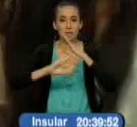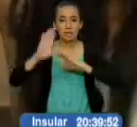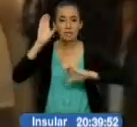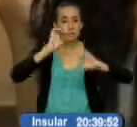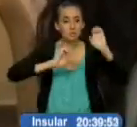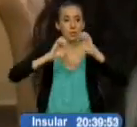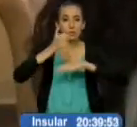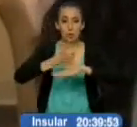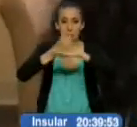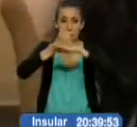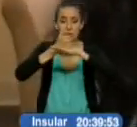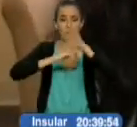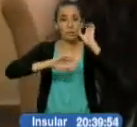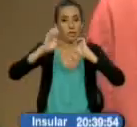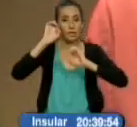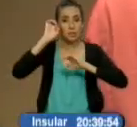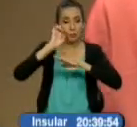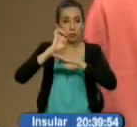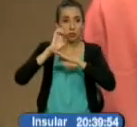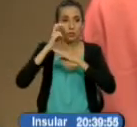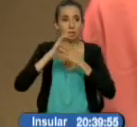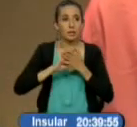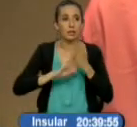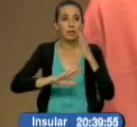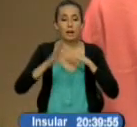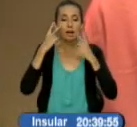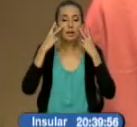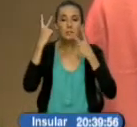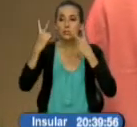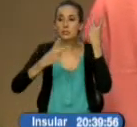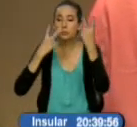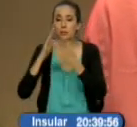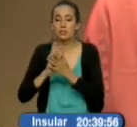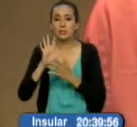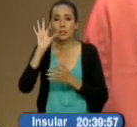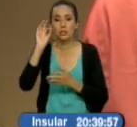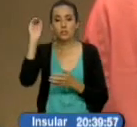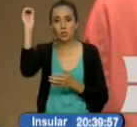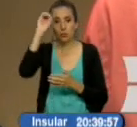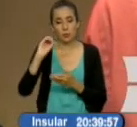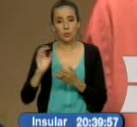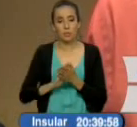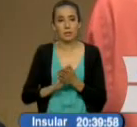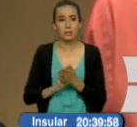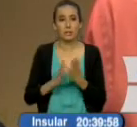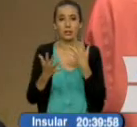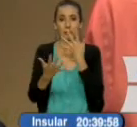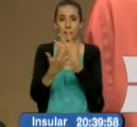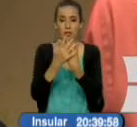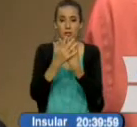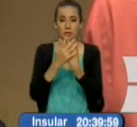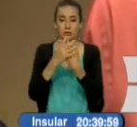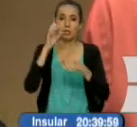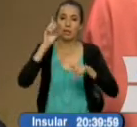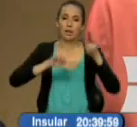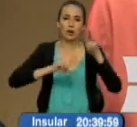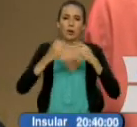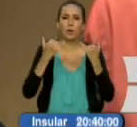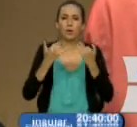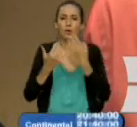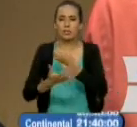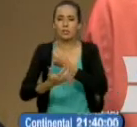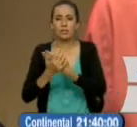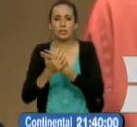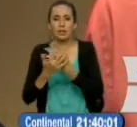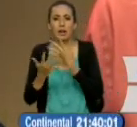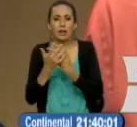las cárceles de Estados Unidos. El 90% de detenidos ahora en las cárceles están siendo arrestados por sus casos